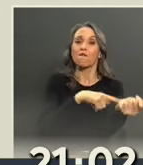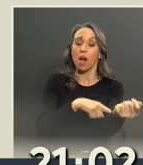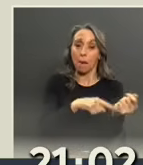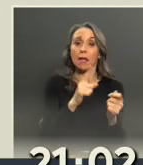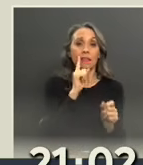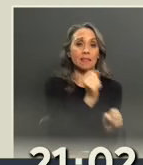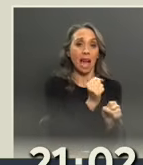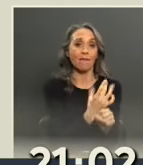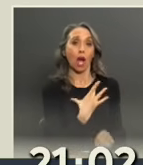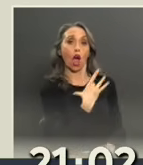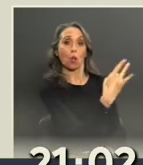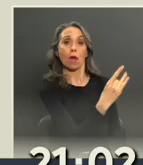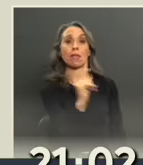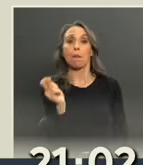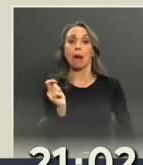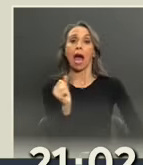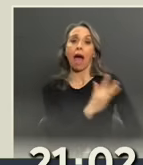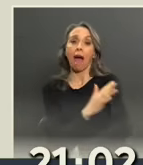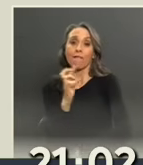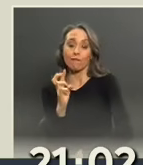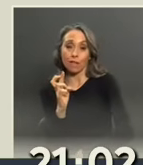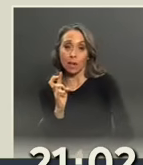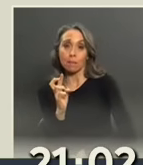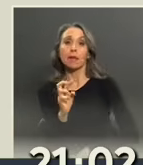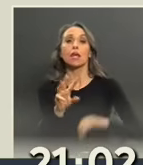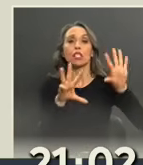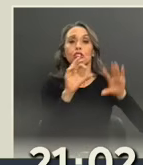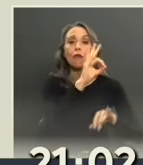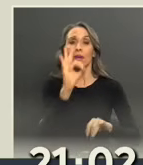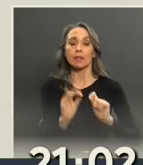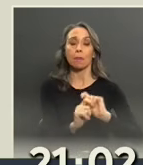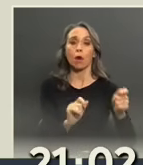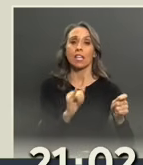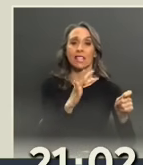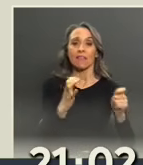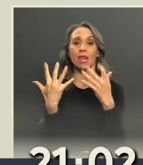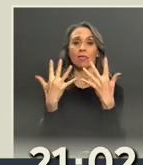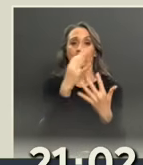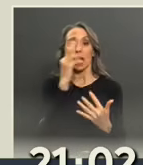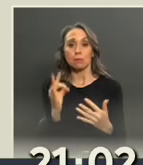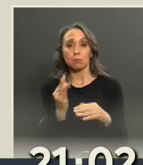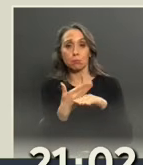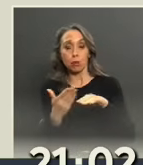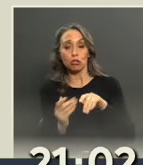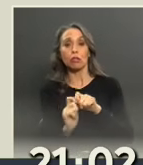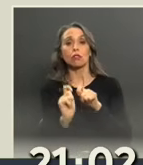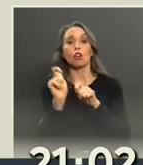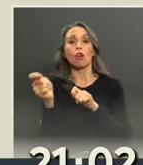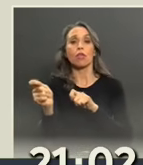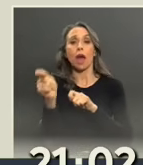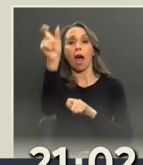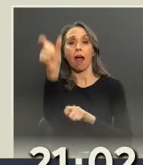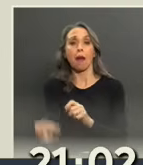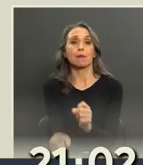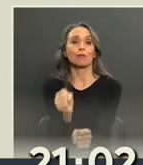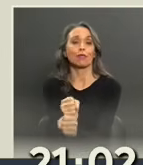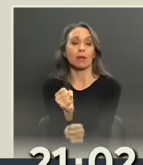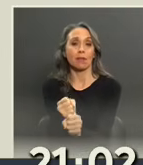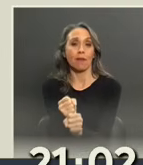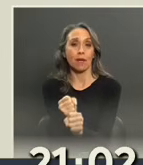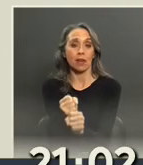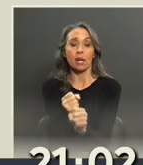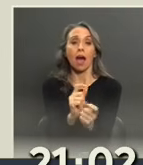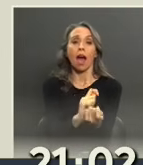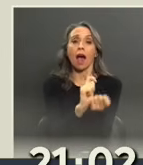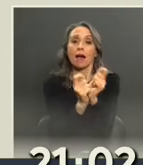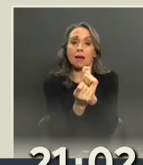el 90% del bono de enero será a través del IFE y el 10% restante se entregaría al trabajador. Variación que